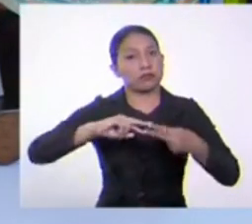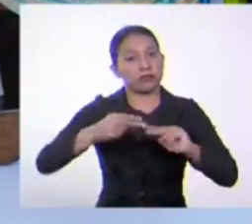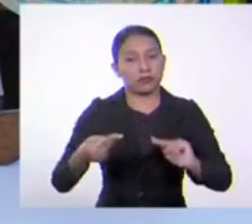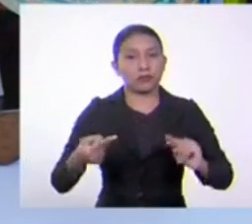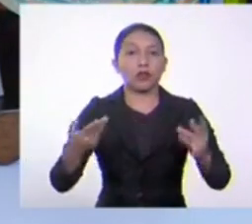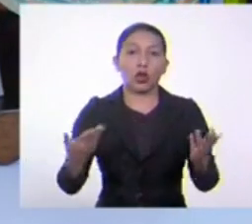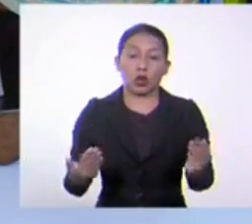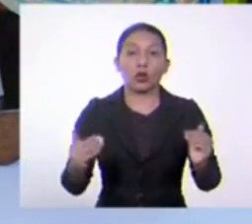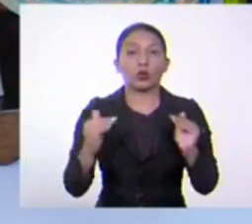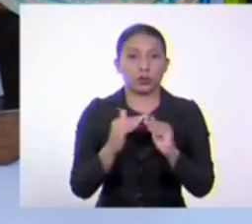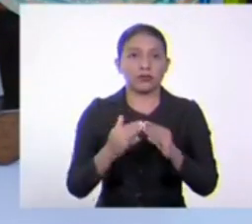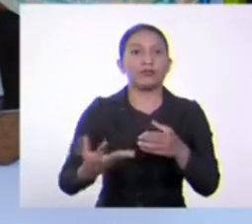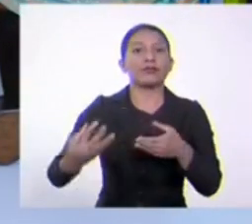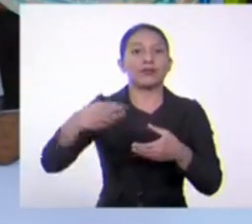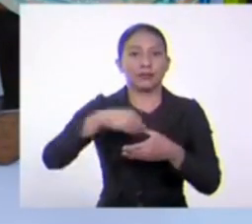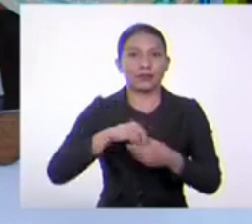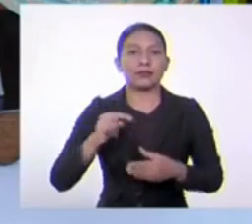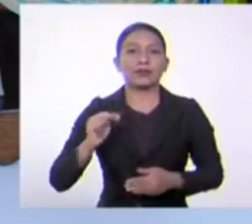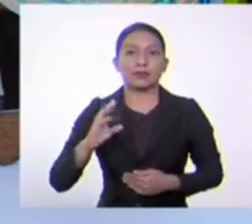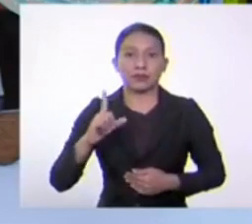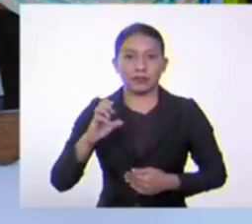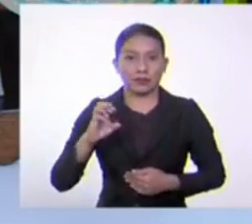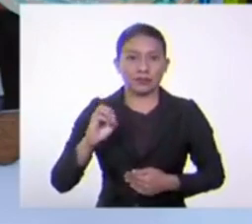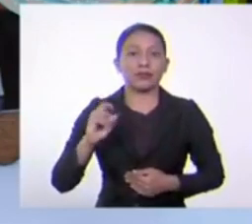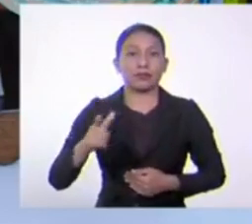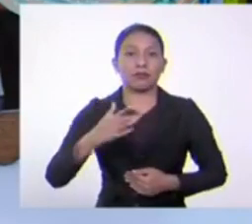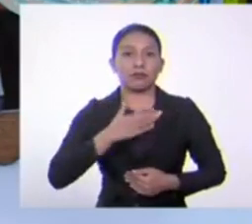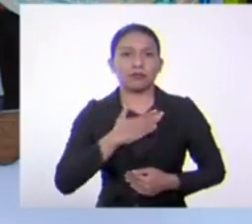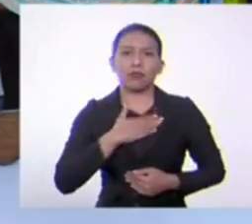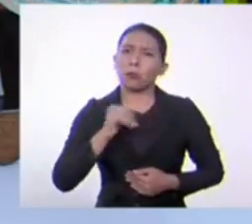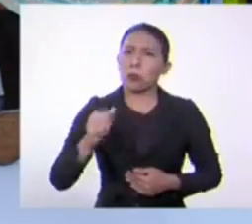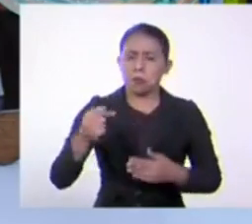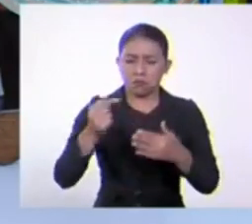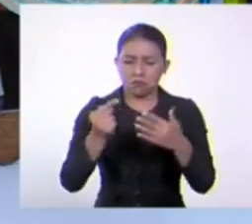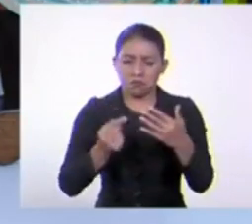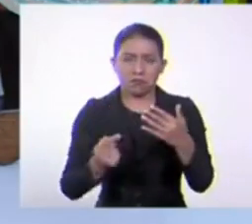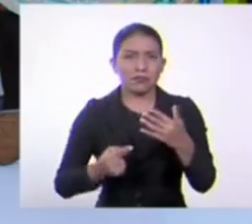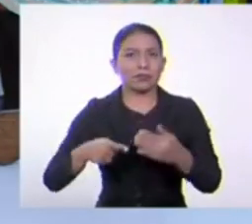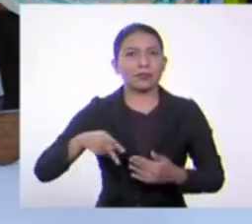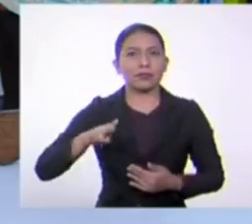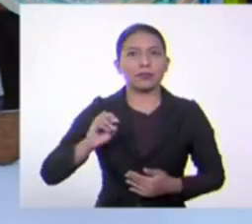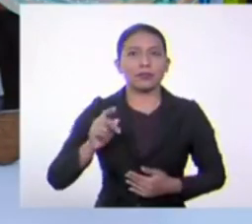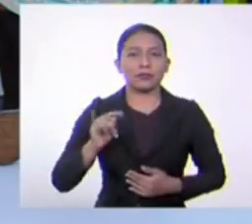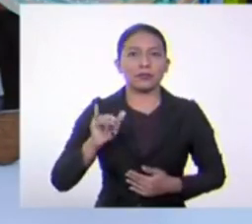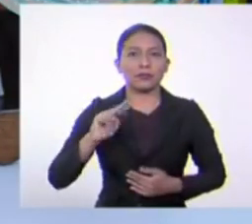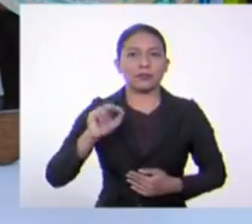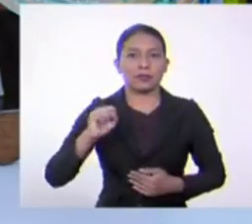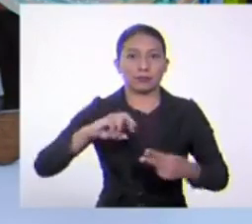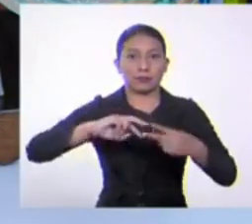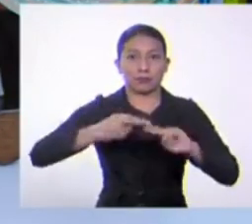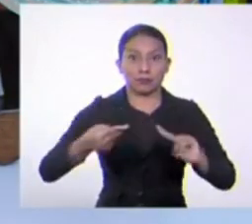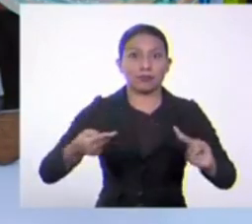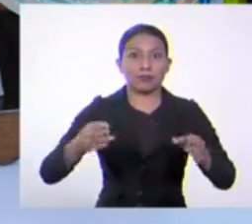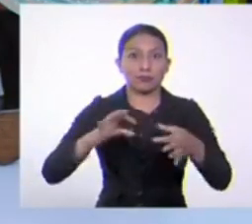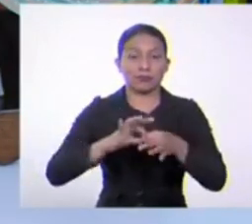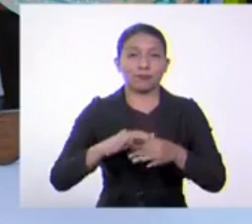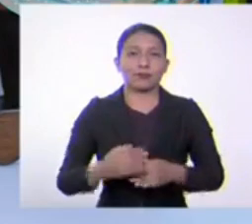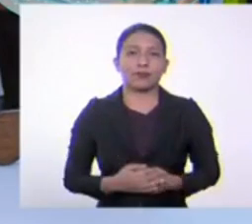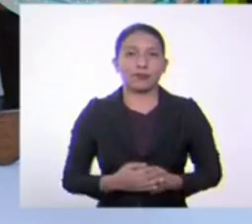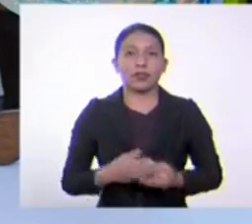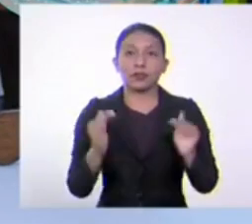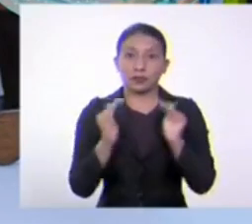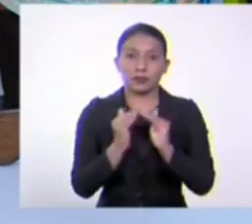también dentro del núcleo se encuentran otro tipo de proteínas asociadas al ADN. Por otro